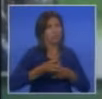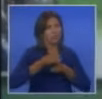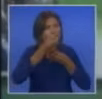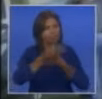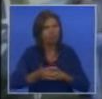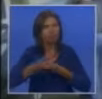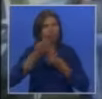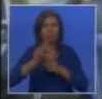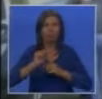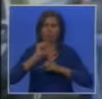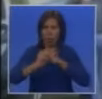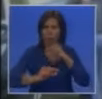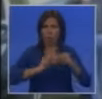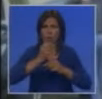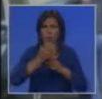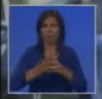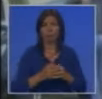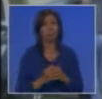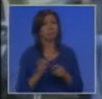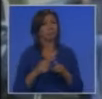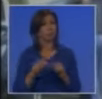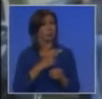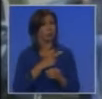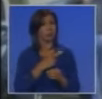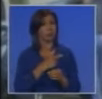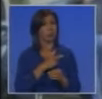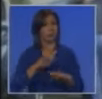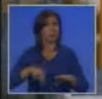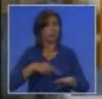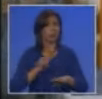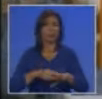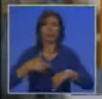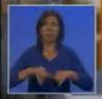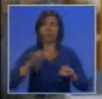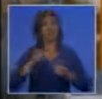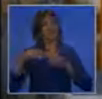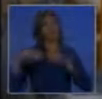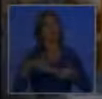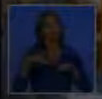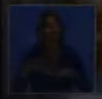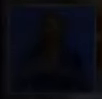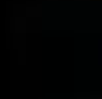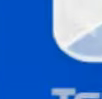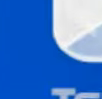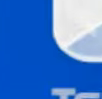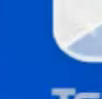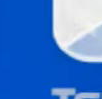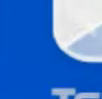el juez. No obstante, las clases en la universidad continúan con normalidad.